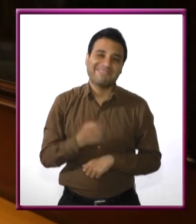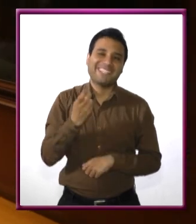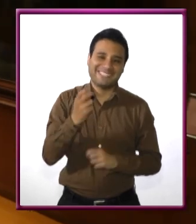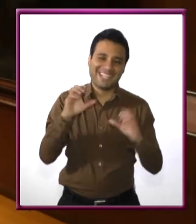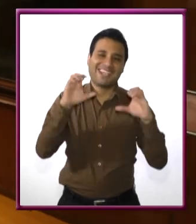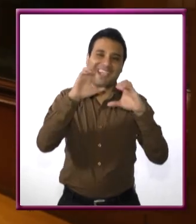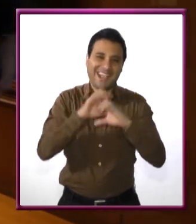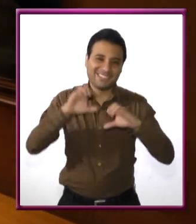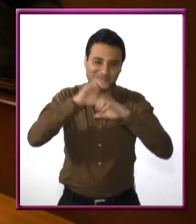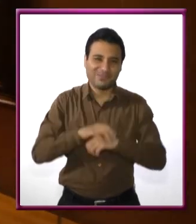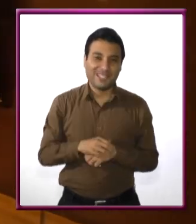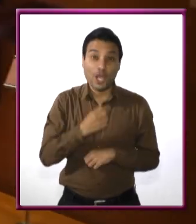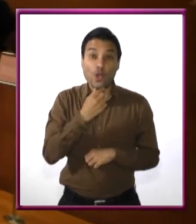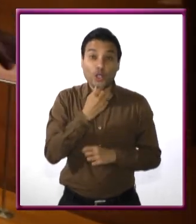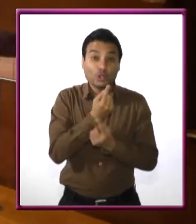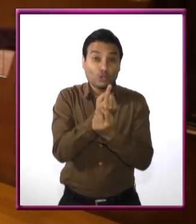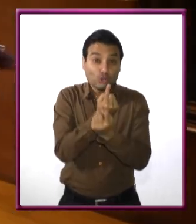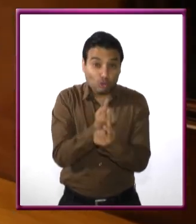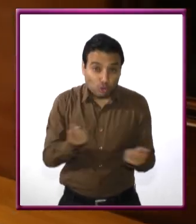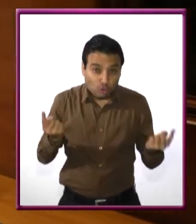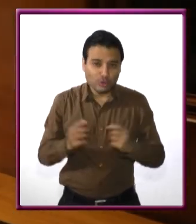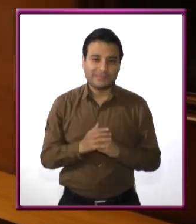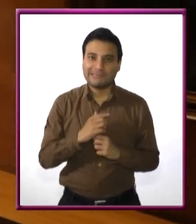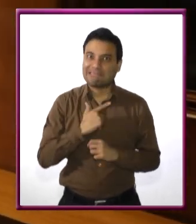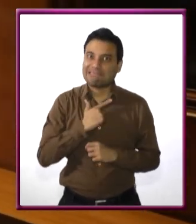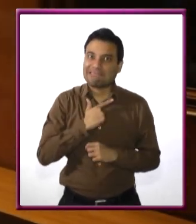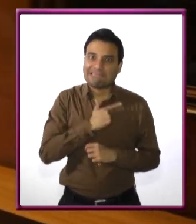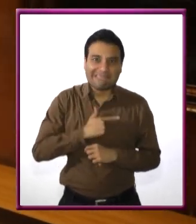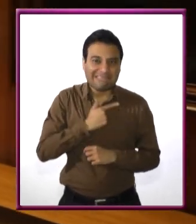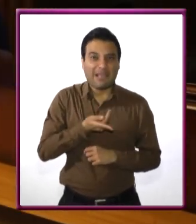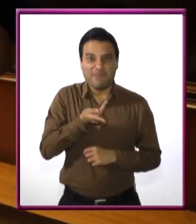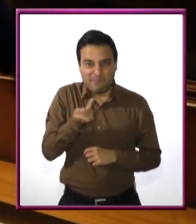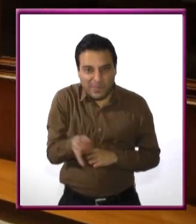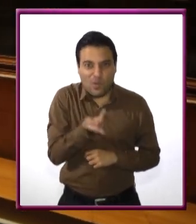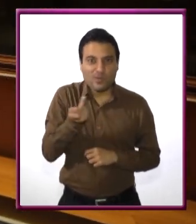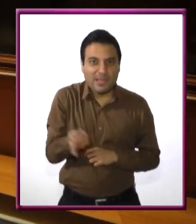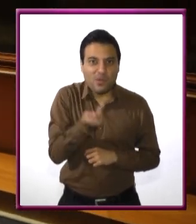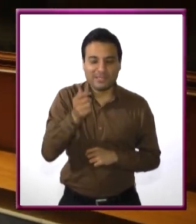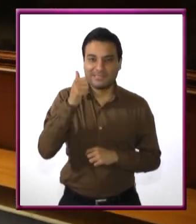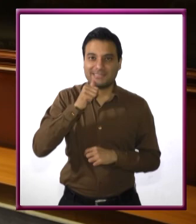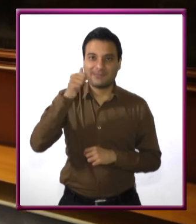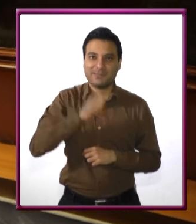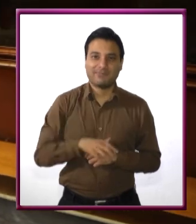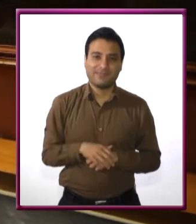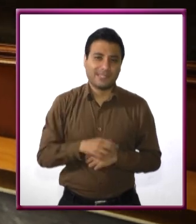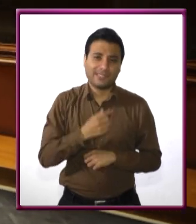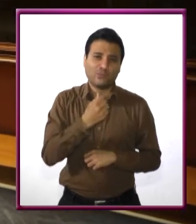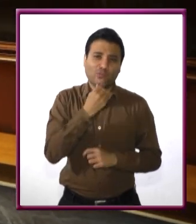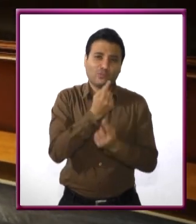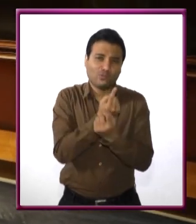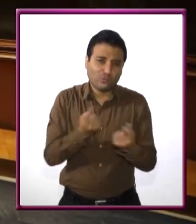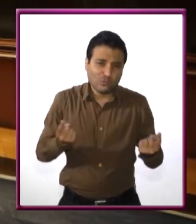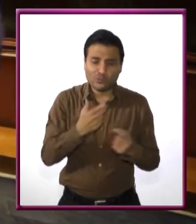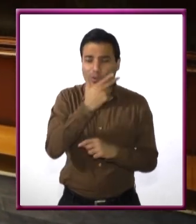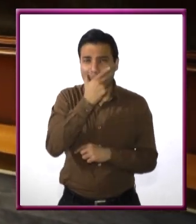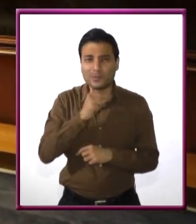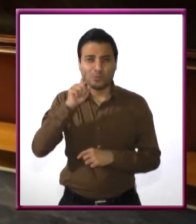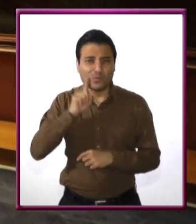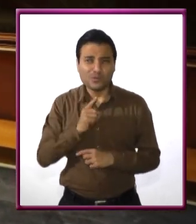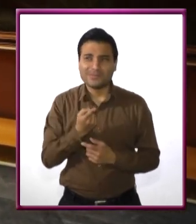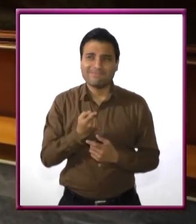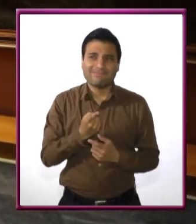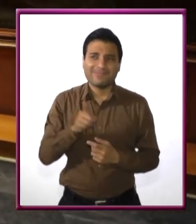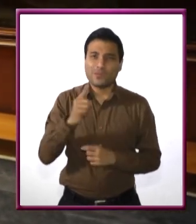Sí, eso sí. Las niñas y niños con ganas de preguntar todo el tiempo. Ya sé, ni los niños, ni las niñas, ni los